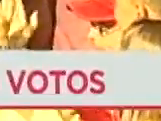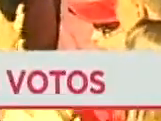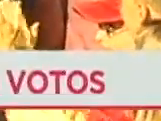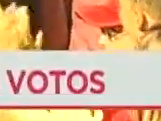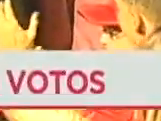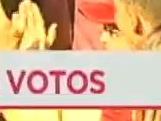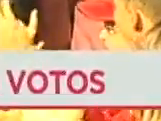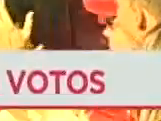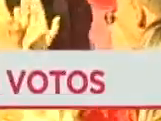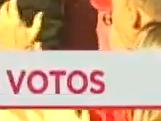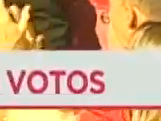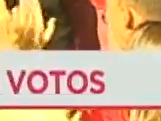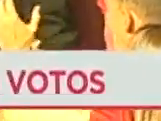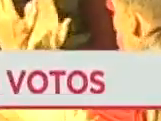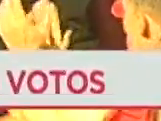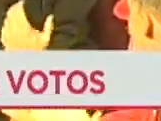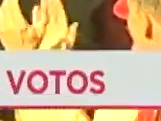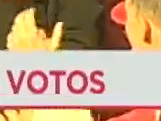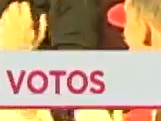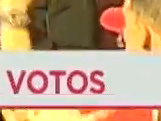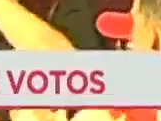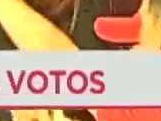obrero, luchador,